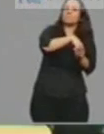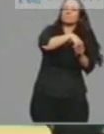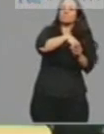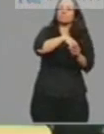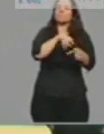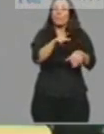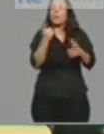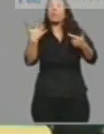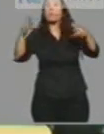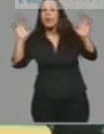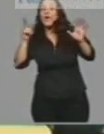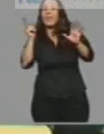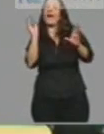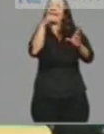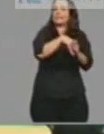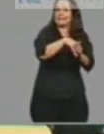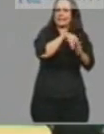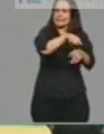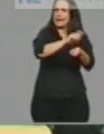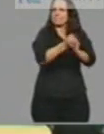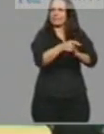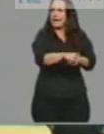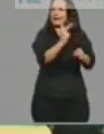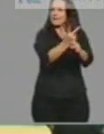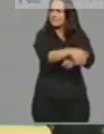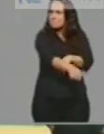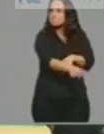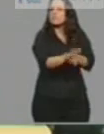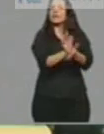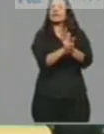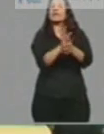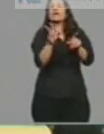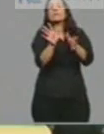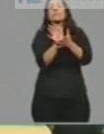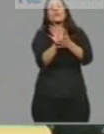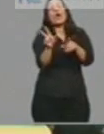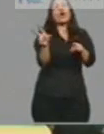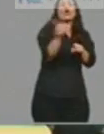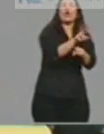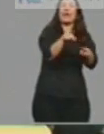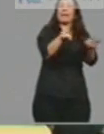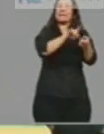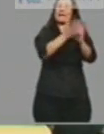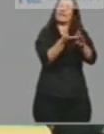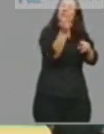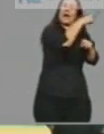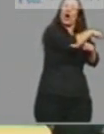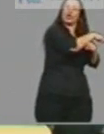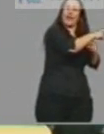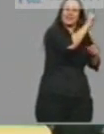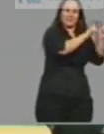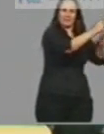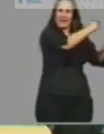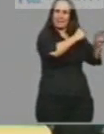la posibilidad de ingresar y, bueno, y cobrar en paridad de condiciones con el resto de los